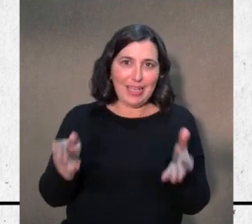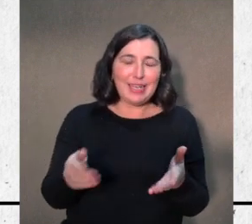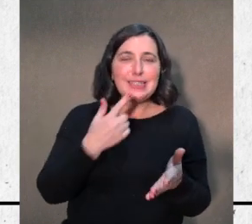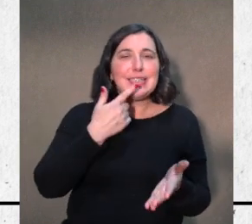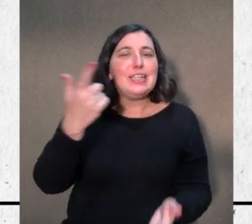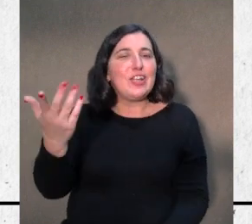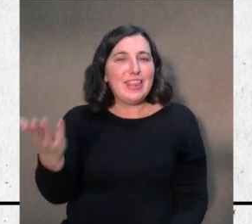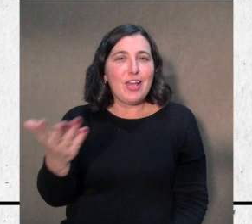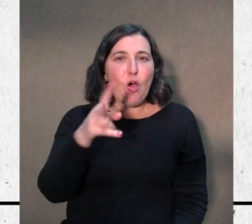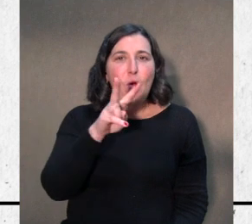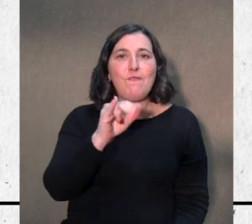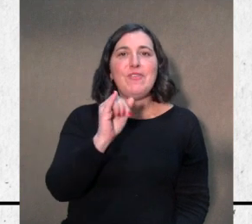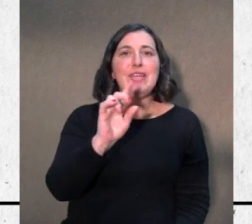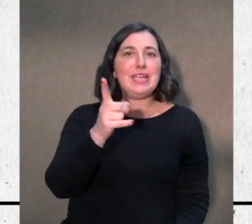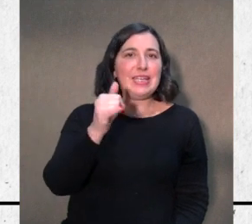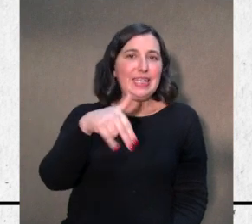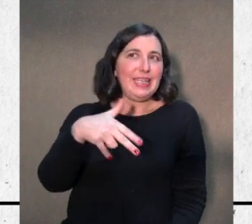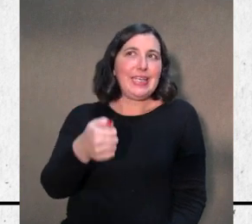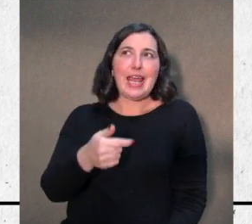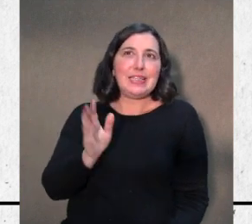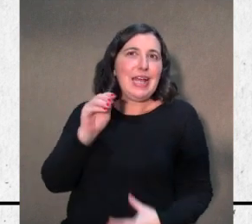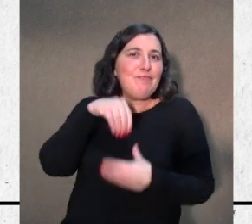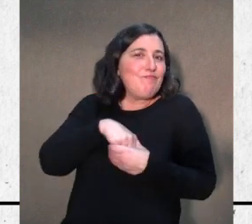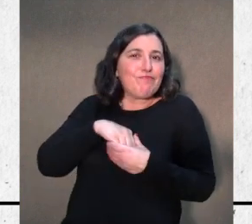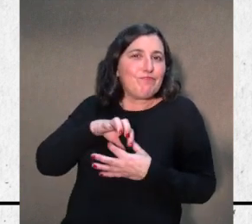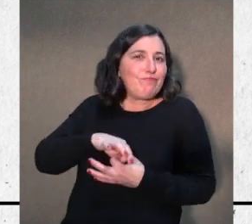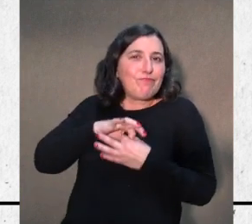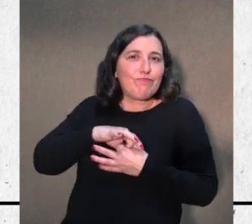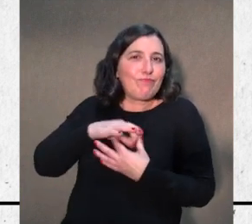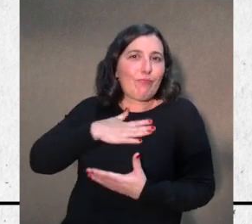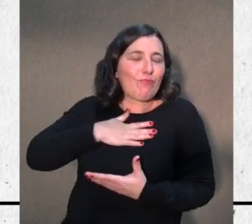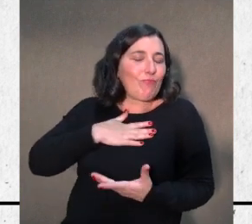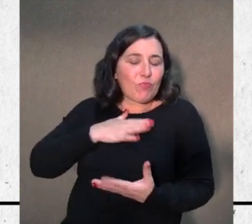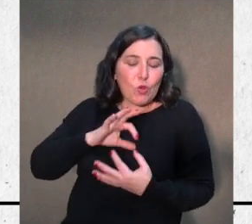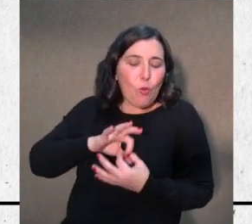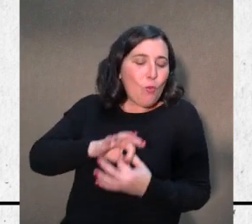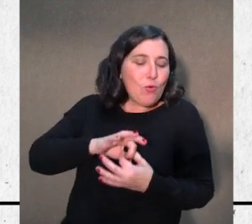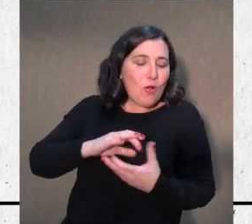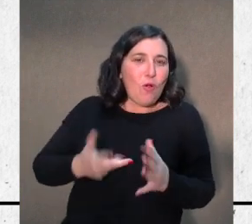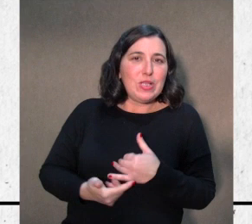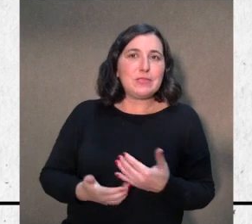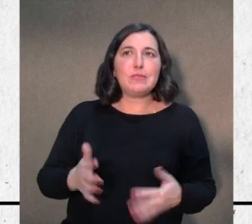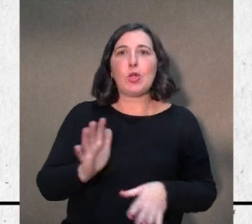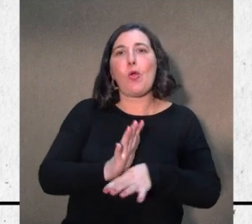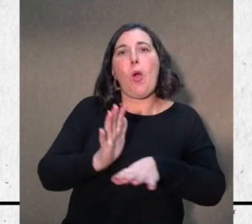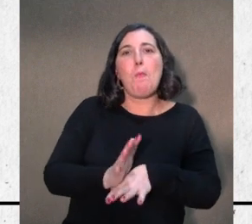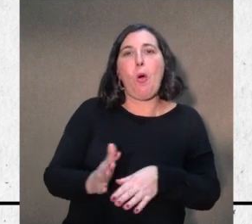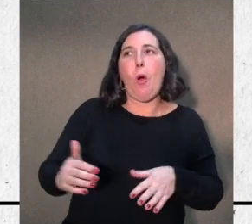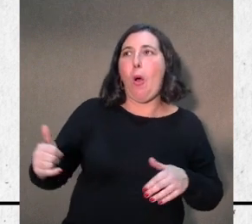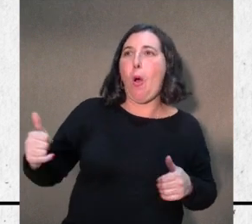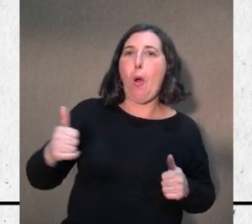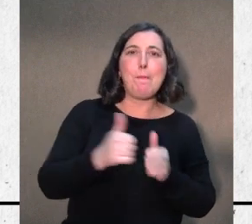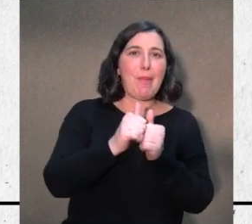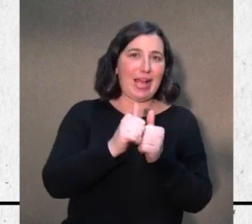de uno mismo el instrumento. Entonces, eso es una compañía. O sea, yo no dejo de tocar porque esté pasando esto ahora de que no hay actividad en la cultura, ¿verdad?